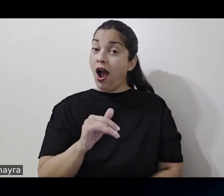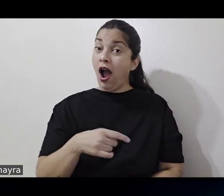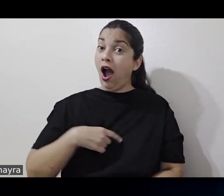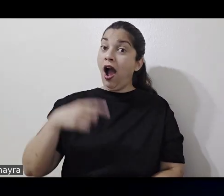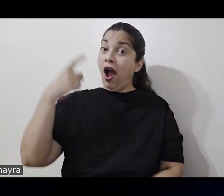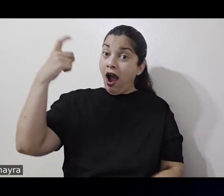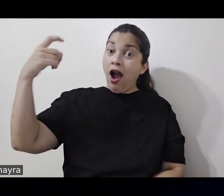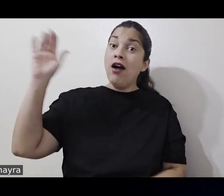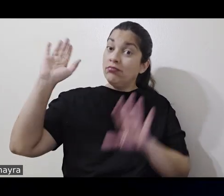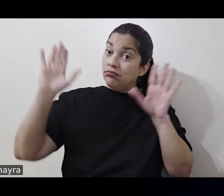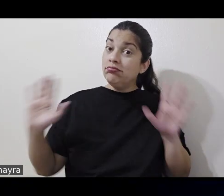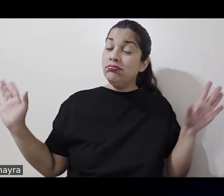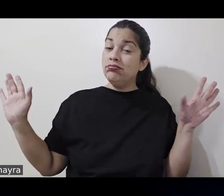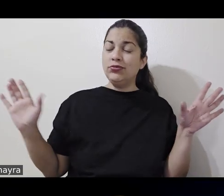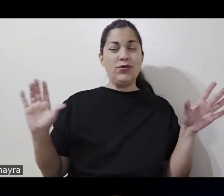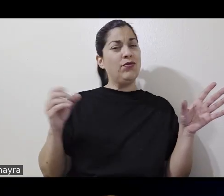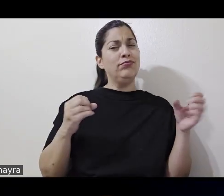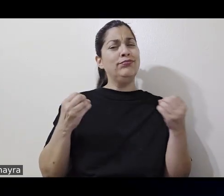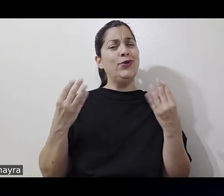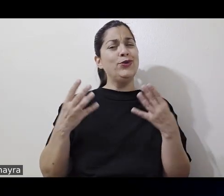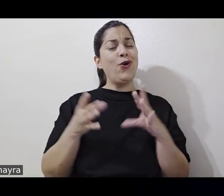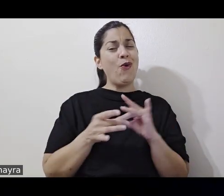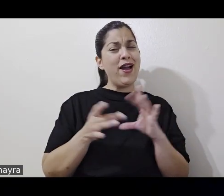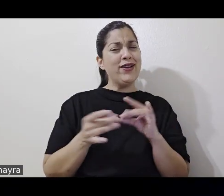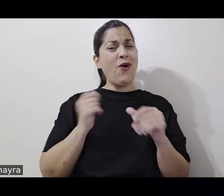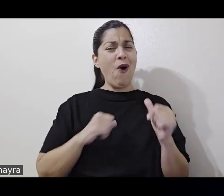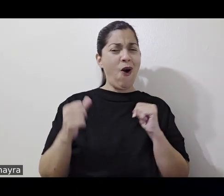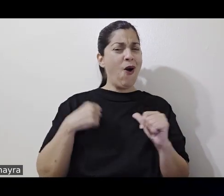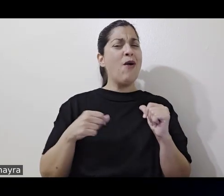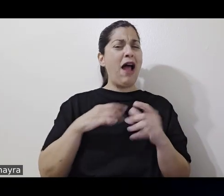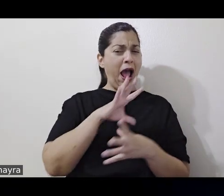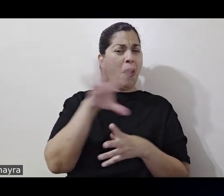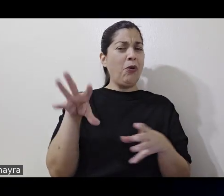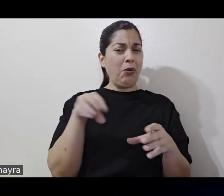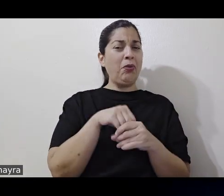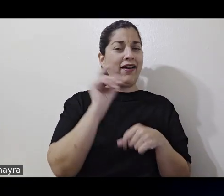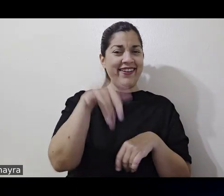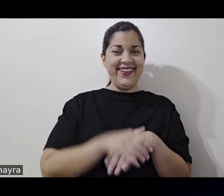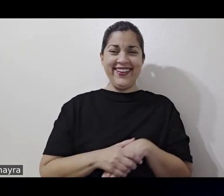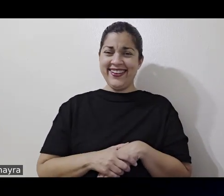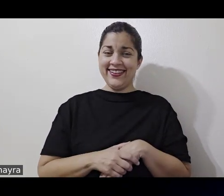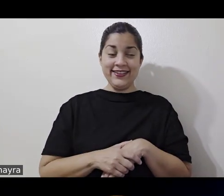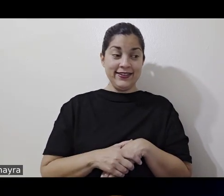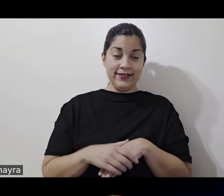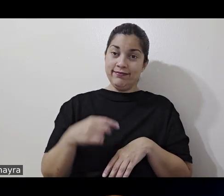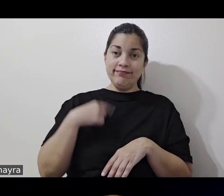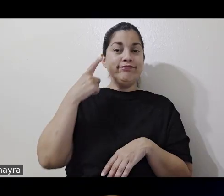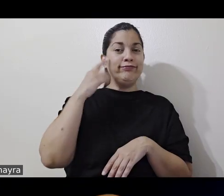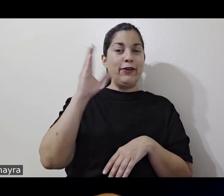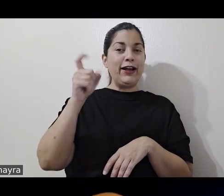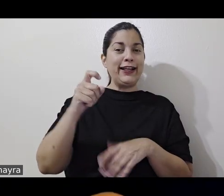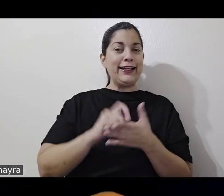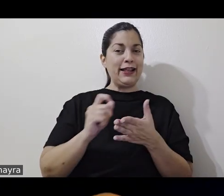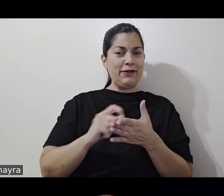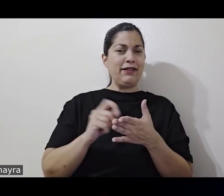muchos aspectos. Tú tienes como que muchos cuentos, muchas obras, muchas de todo ahí, mijo. Creo que vas a tener que escribir para